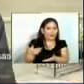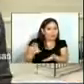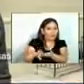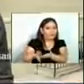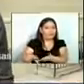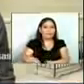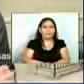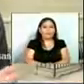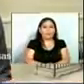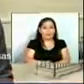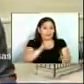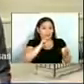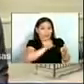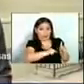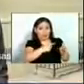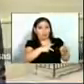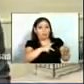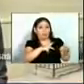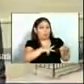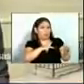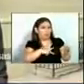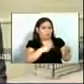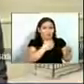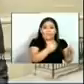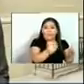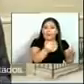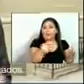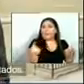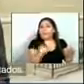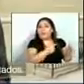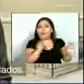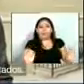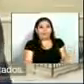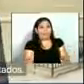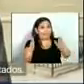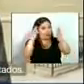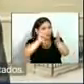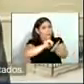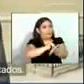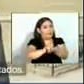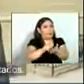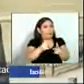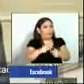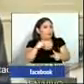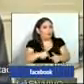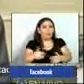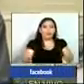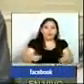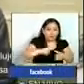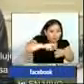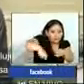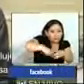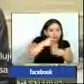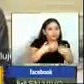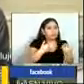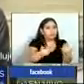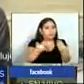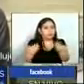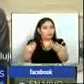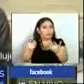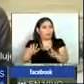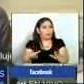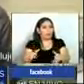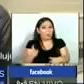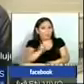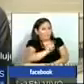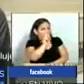explico? Él es el chef personal De numerosas celebridades En Nueva York Pero hoy Le cocina A los más necesitados ¿Cómo es pasar De una